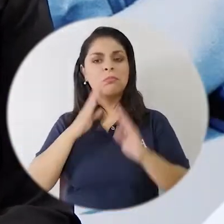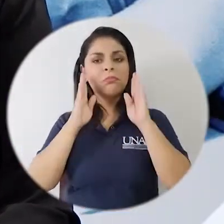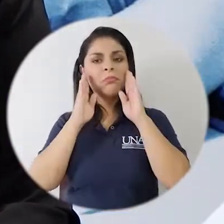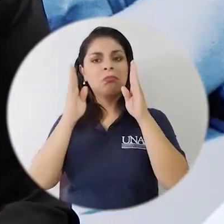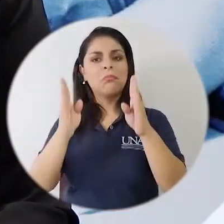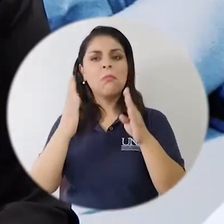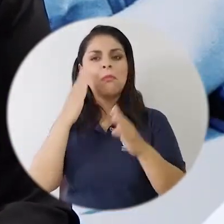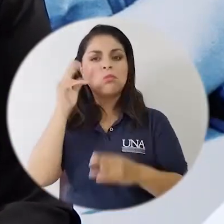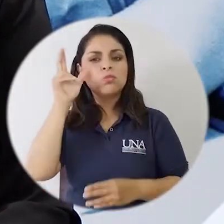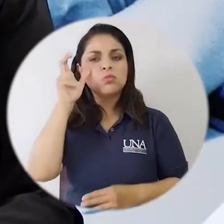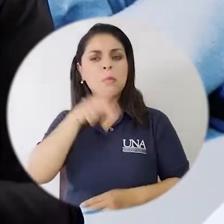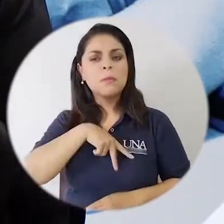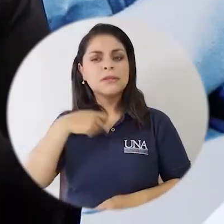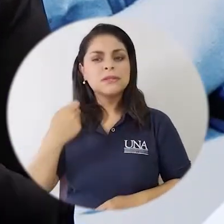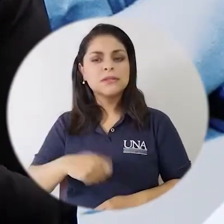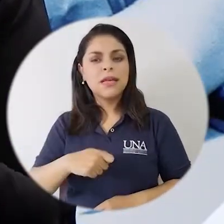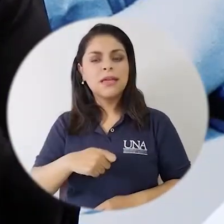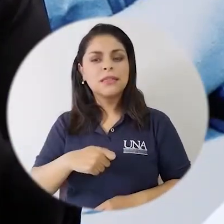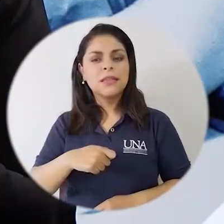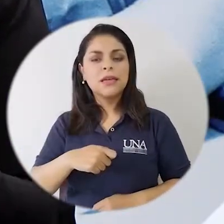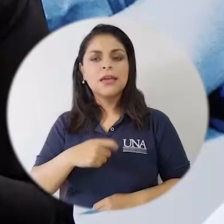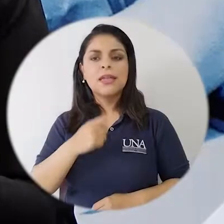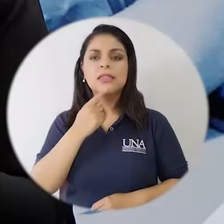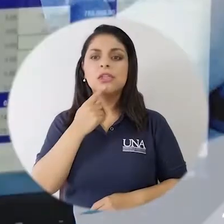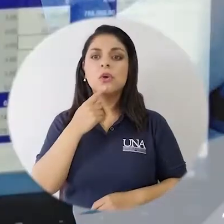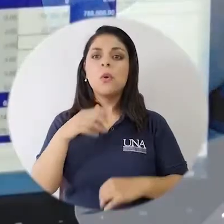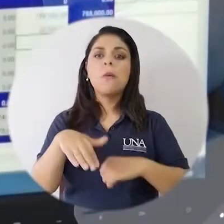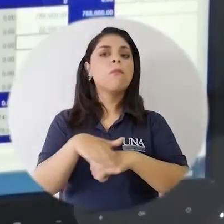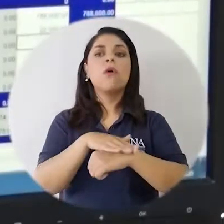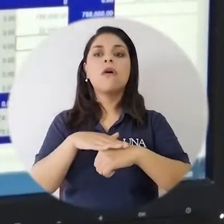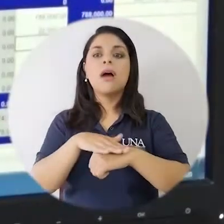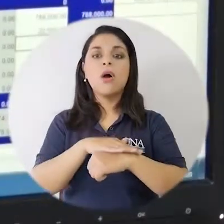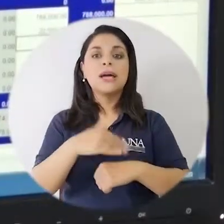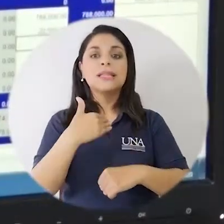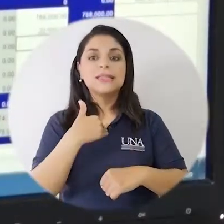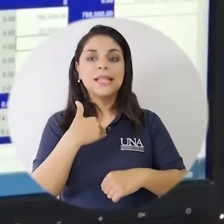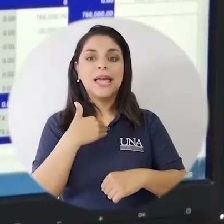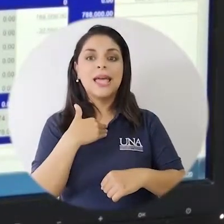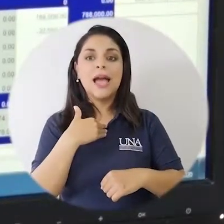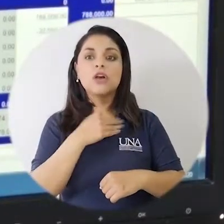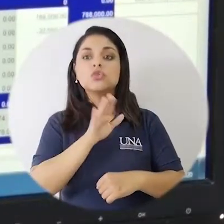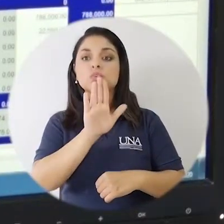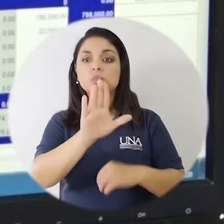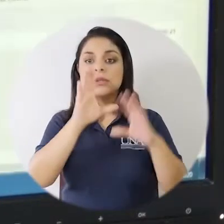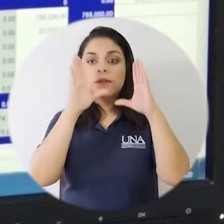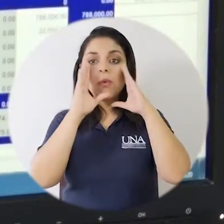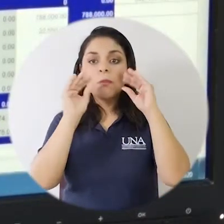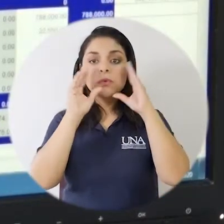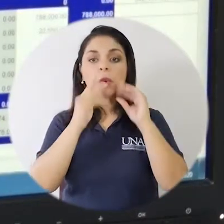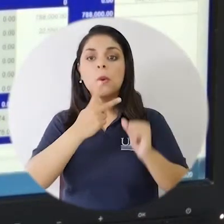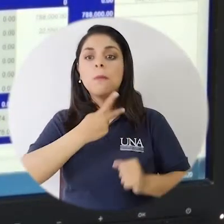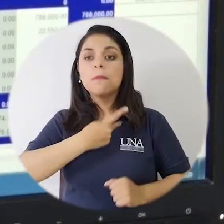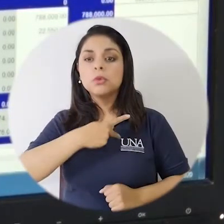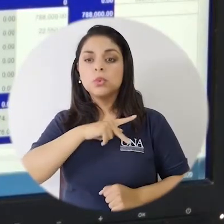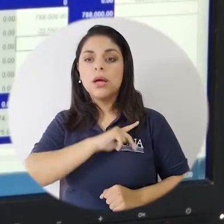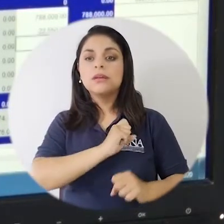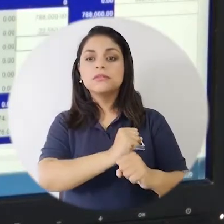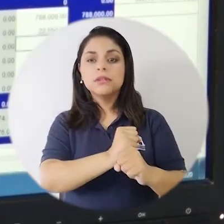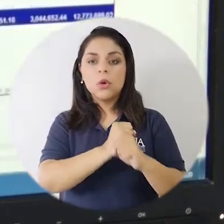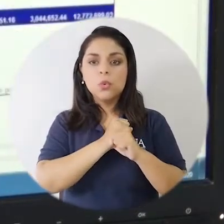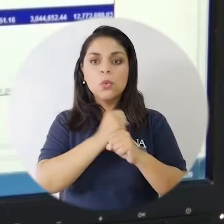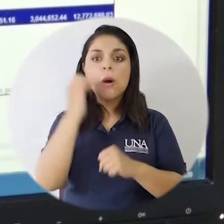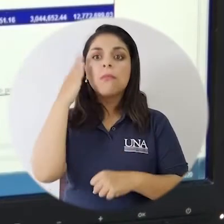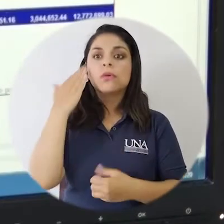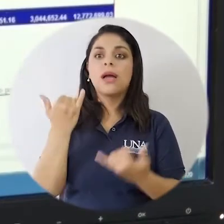al presidente hablando de que por favor hicieran seguros los datos, porque estaban haciendo hackeos y robos de datos, secuestrando las bases de datos de